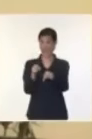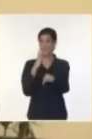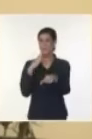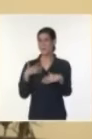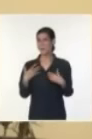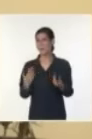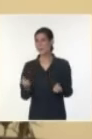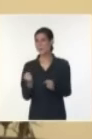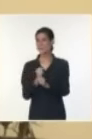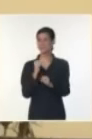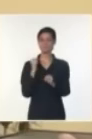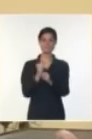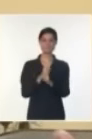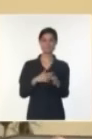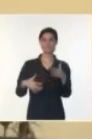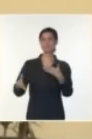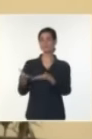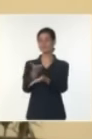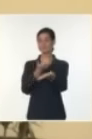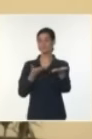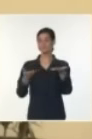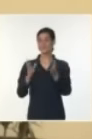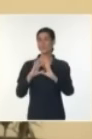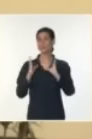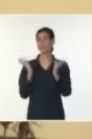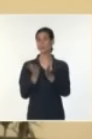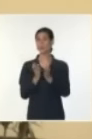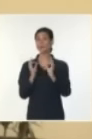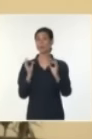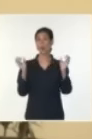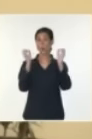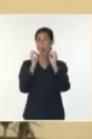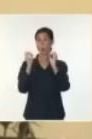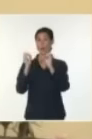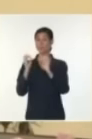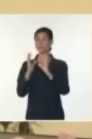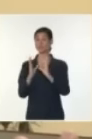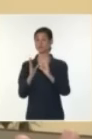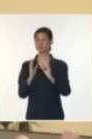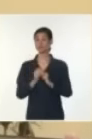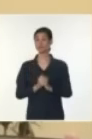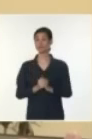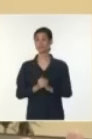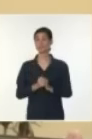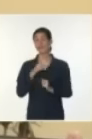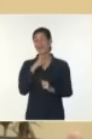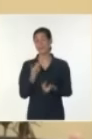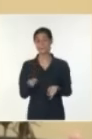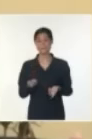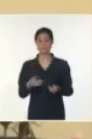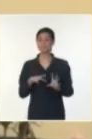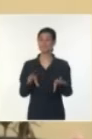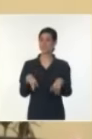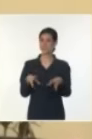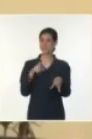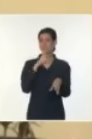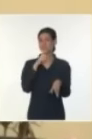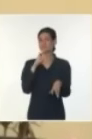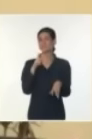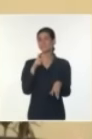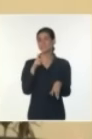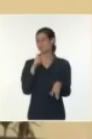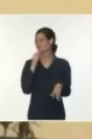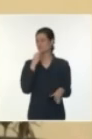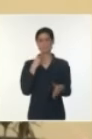por el encargo constitucional que tenemos como organización en momentos de tantos desafíos, pero que por encima de esos